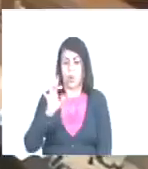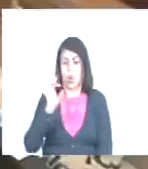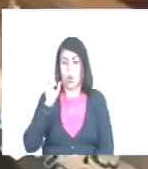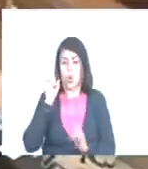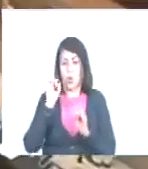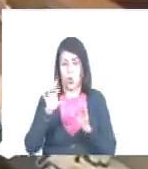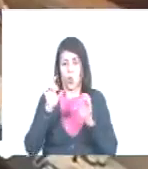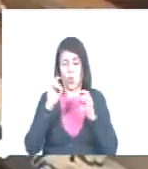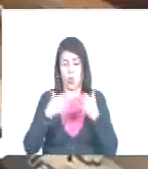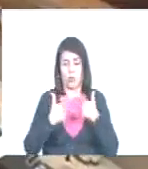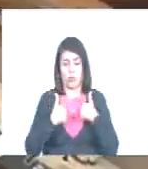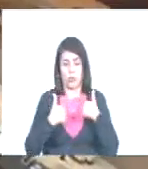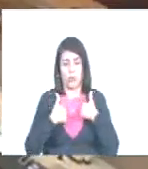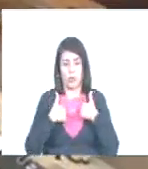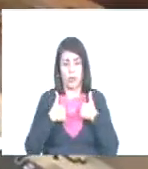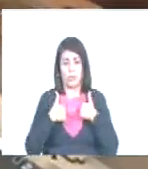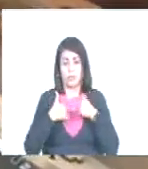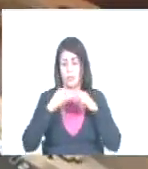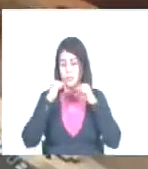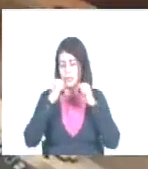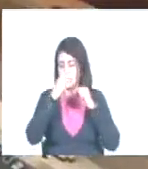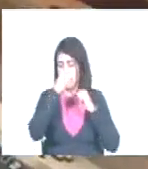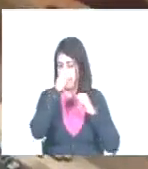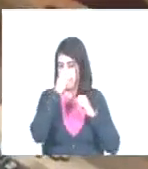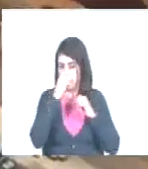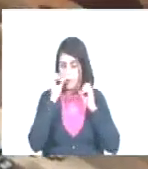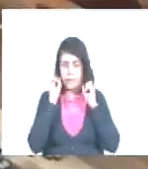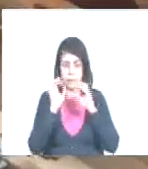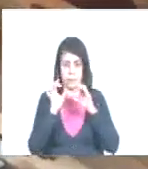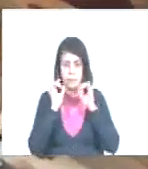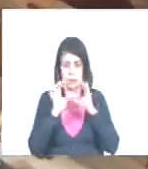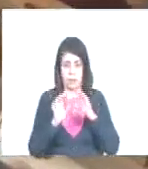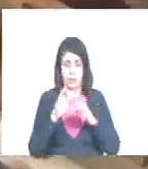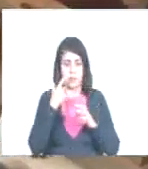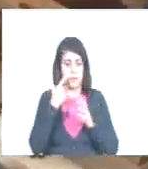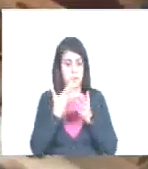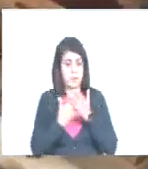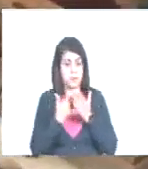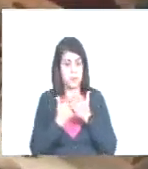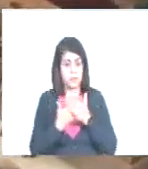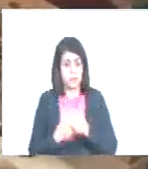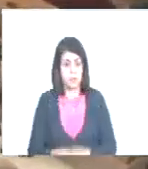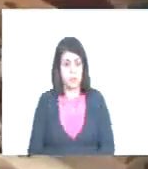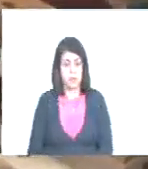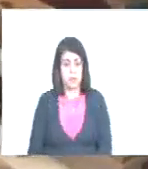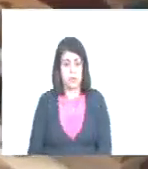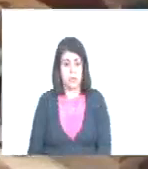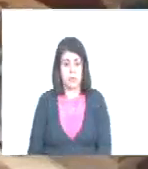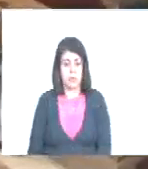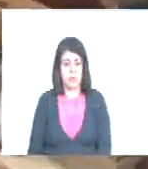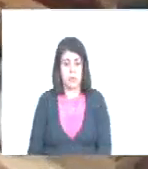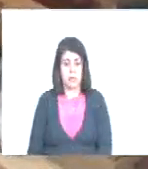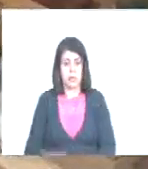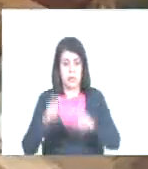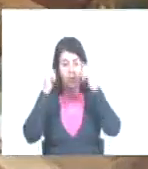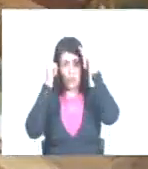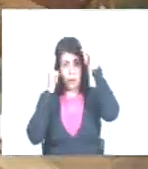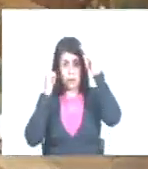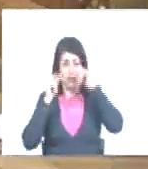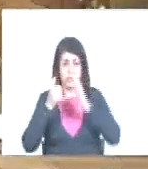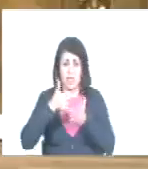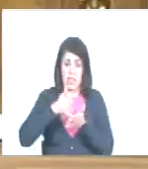que padecía en ese momento, los fuertes dolores y de la cual fuimos testigos, el comandante Chávez no